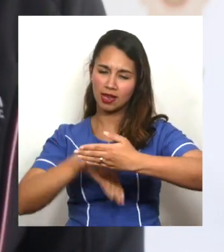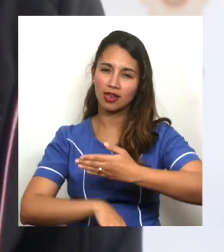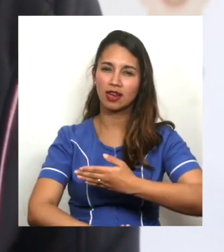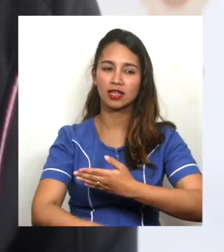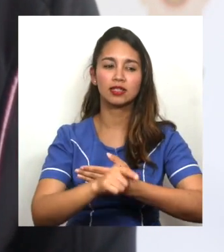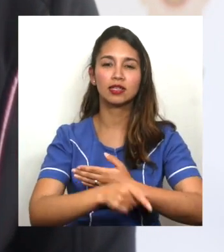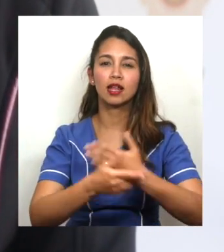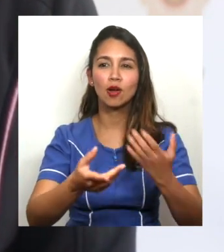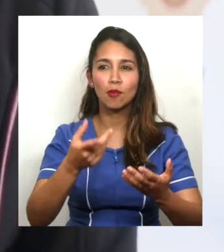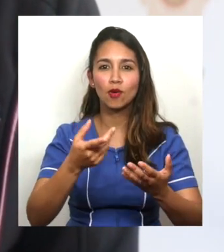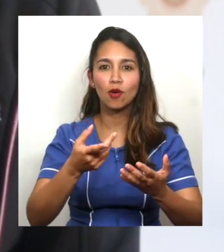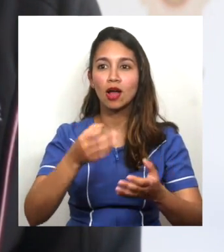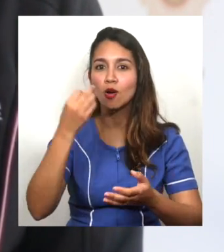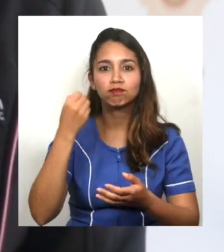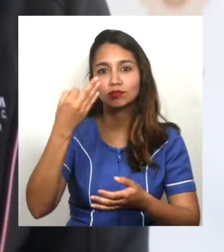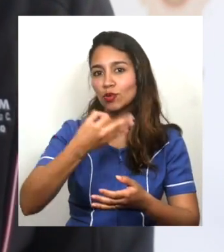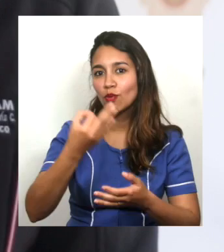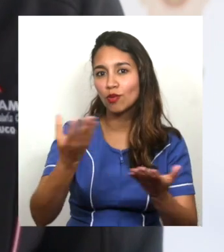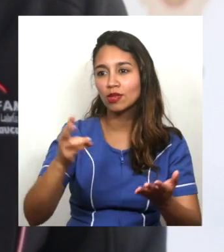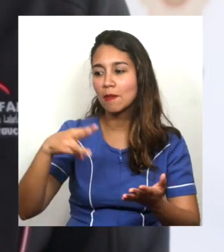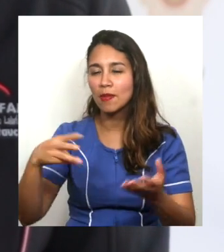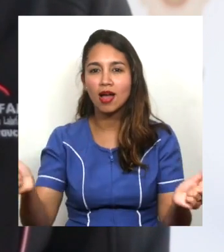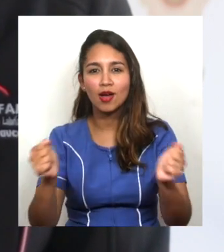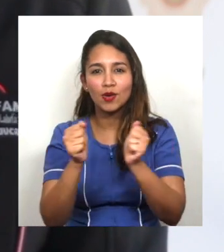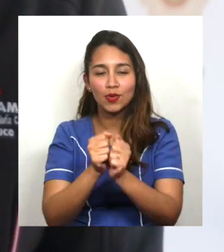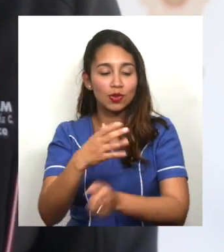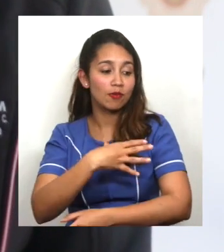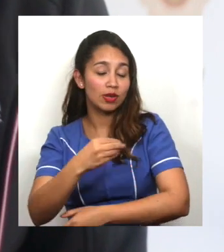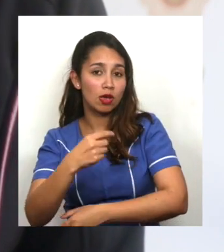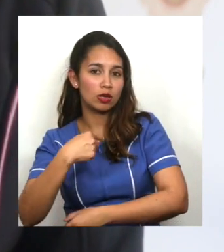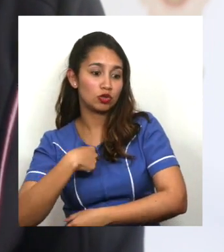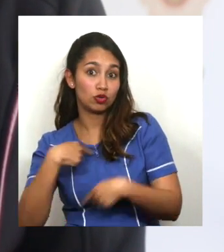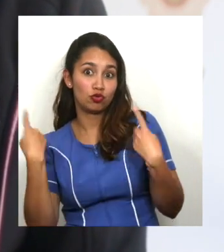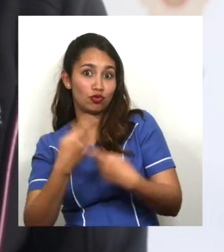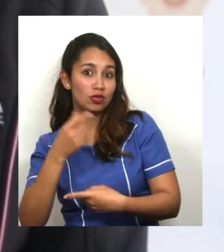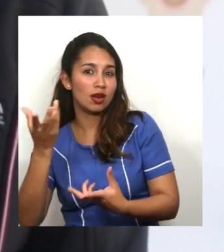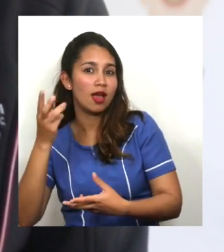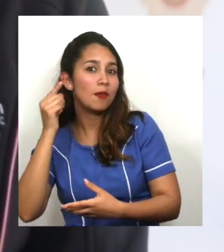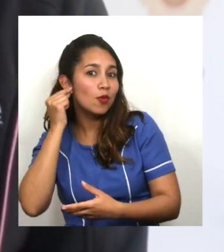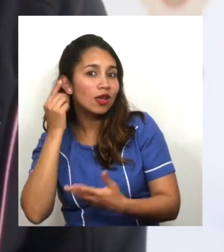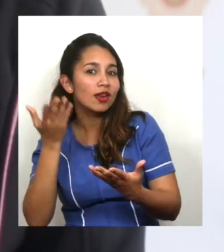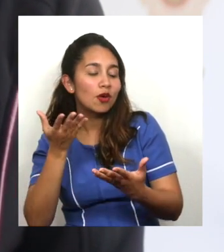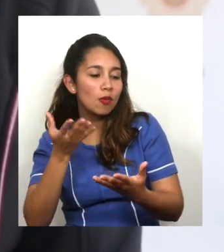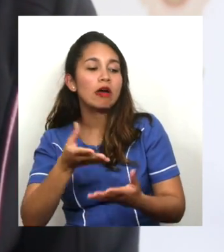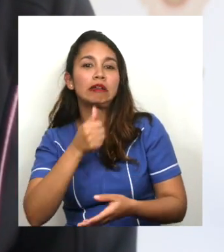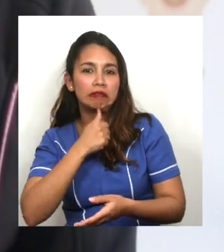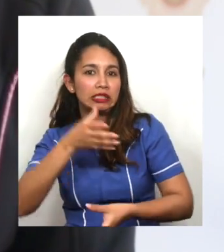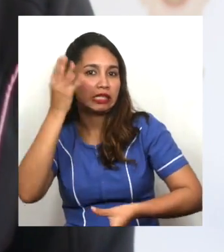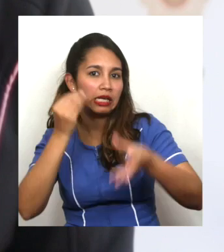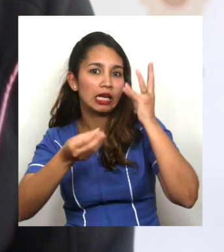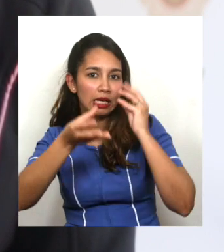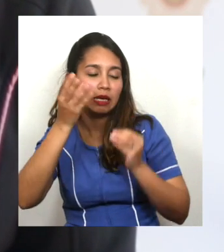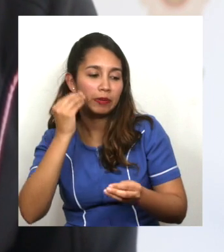viene dispuesto a vincularse y a amamantar de manera innata, para nosotras las mujeres es un proceso que requiere aprendizaje